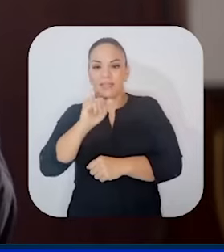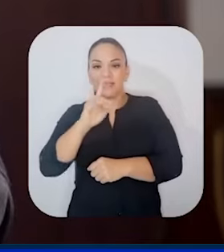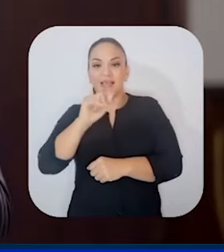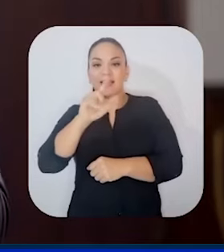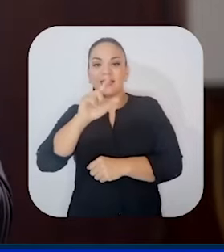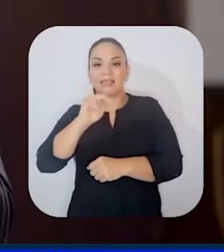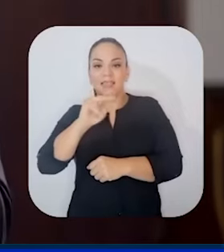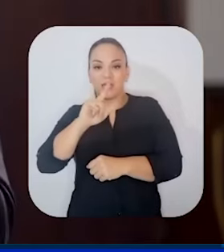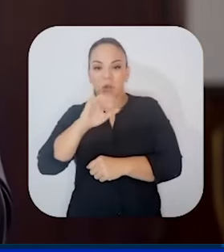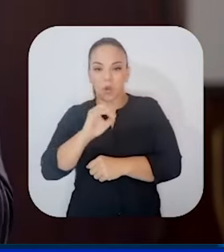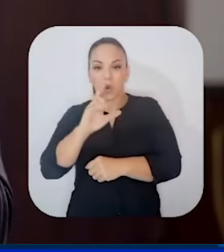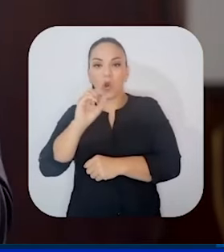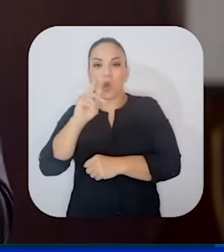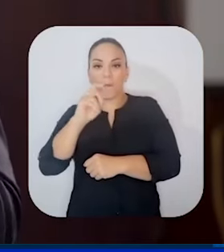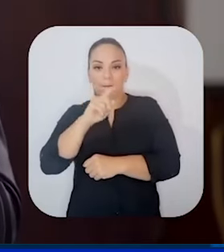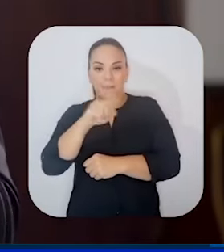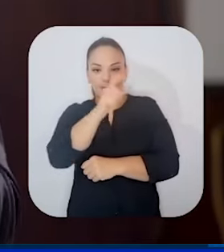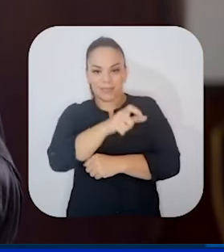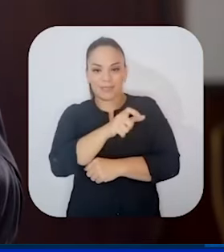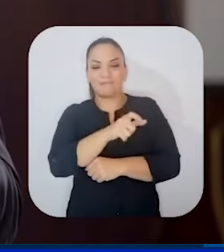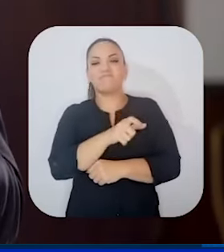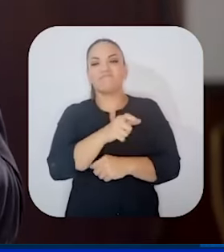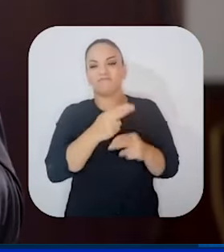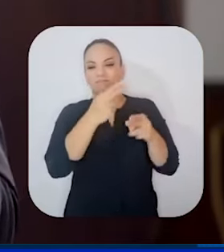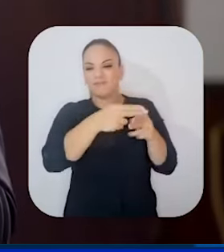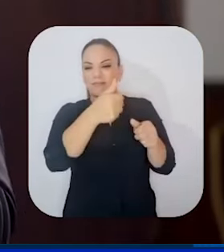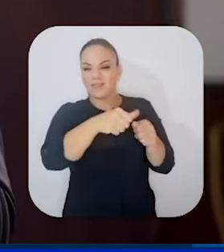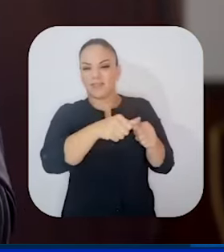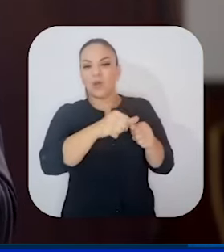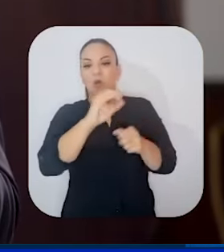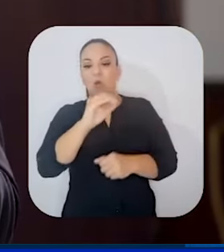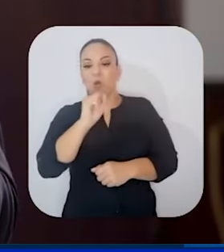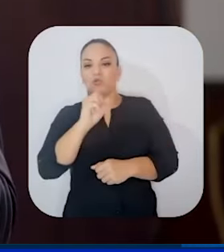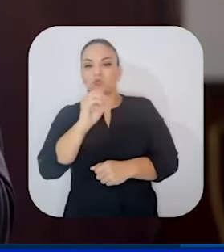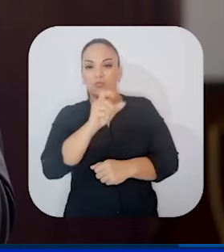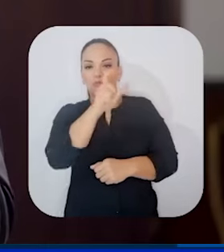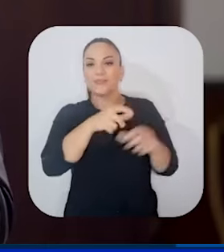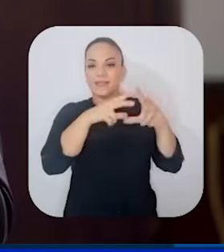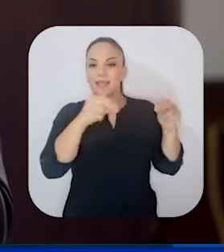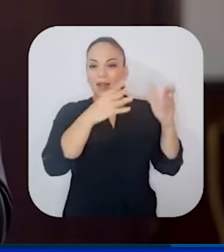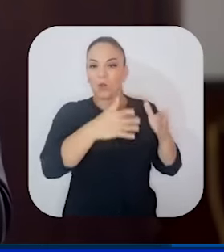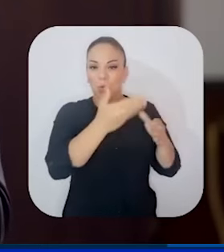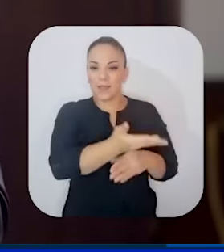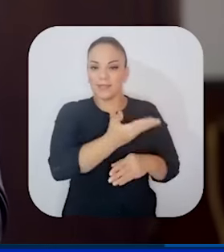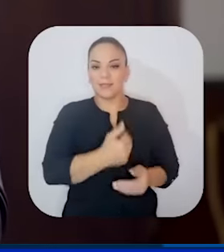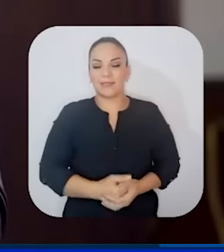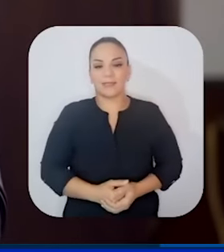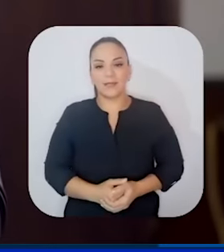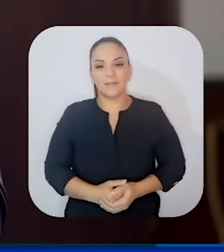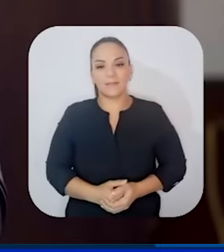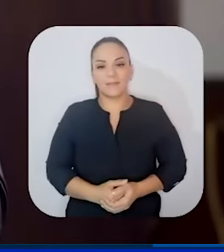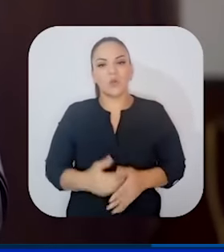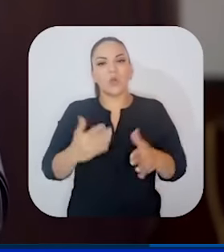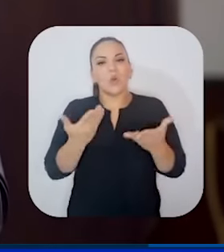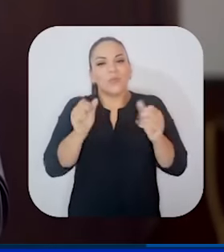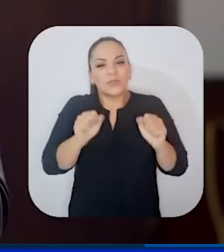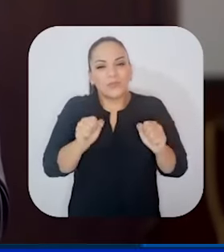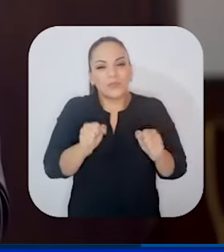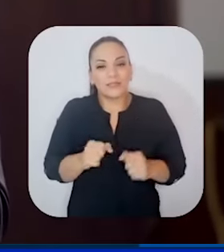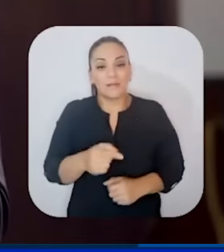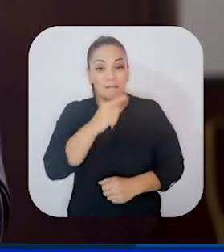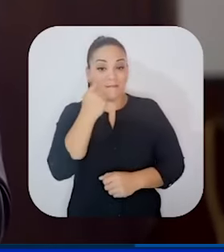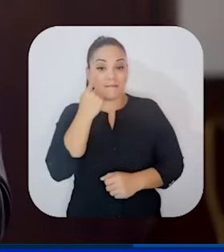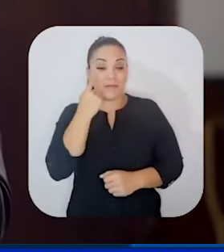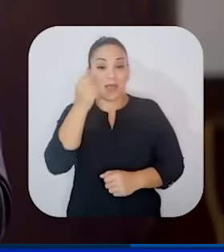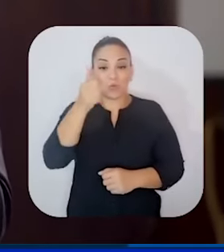Ronnie Danilo López González, alias Oso, de nacionalidad nicaragüense, quien